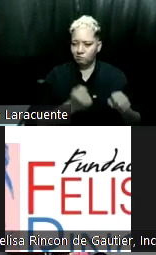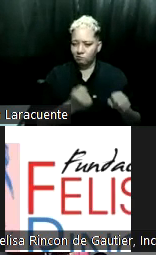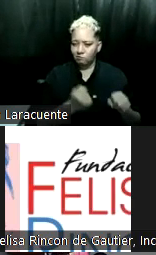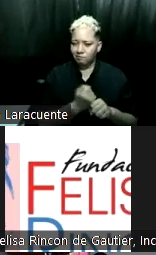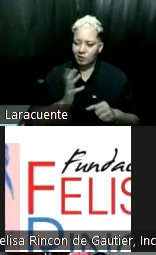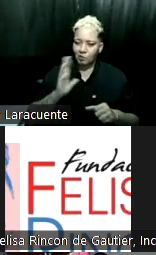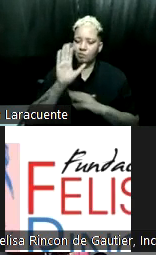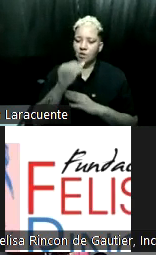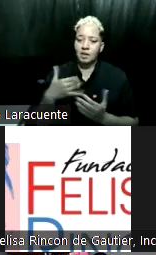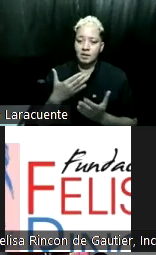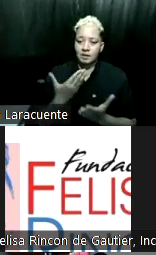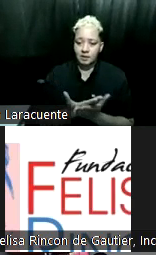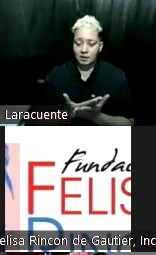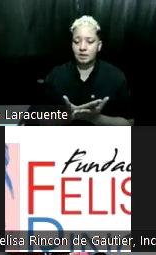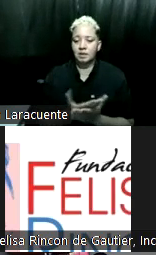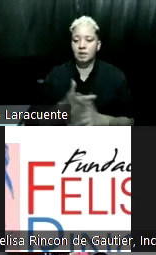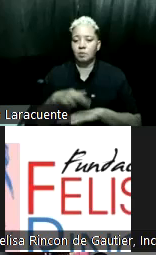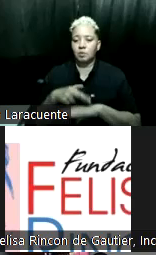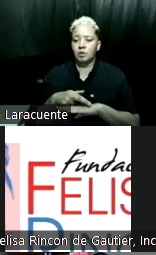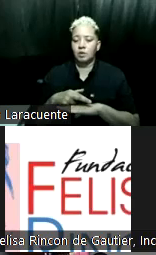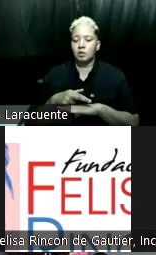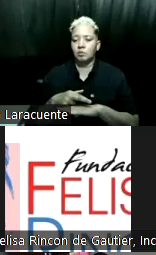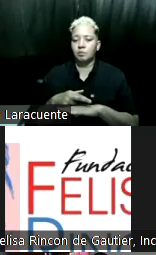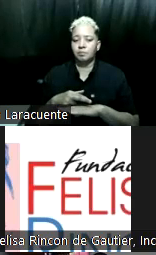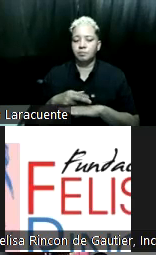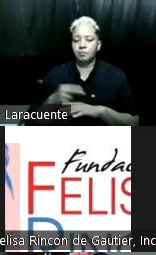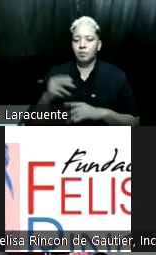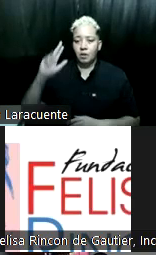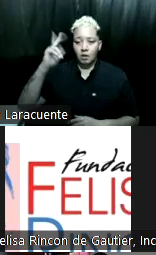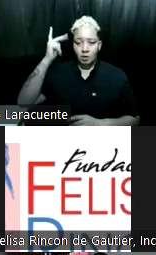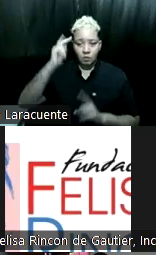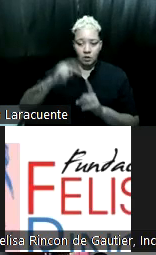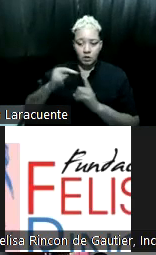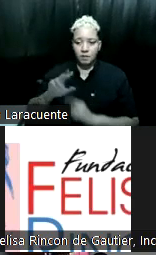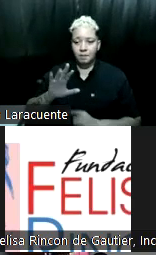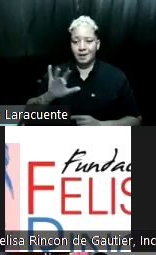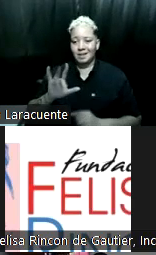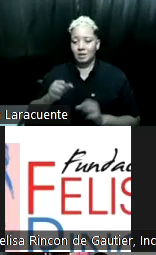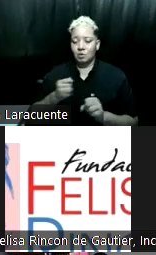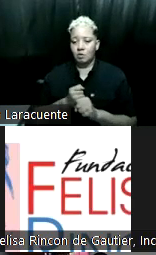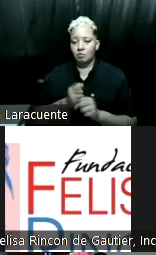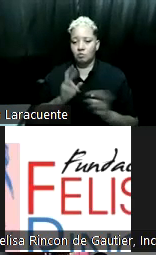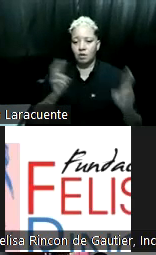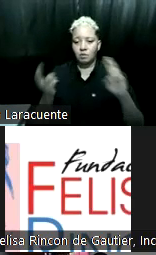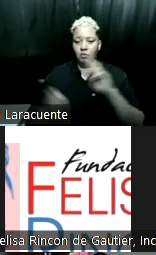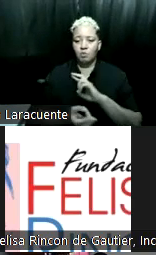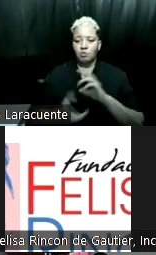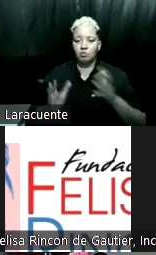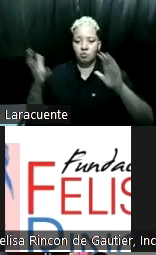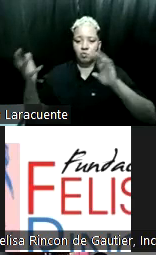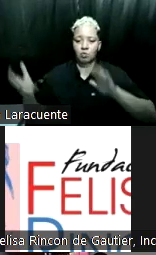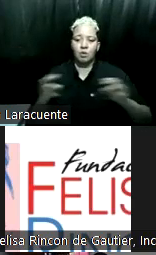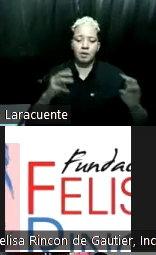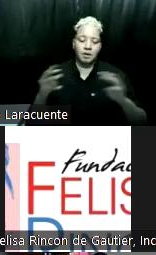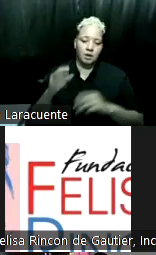Puerto Rico en el contexto político de los 25 años de la Revolución Cubana y en el